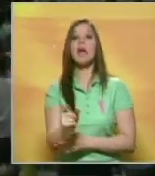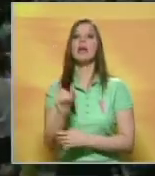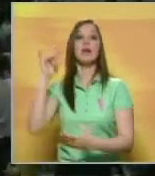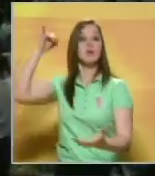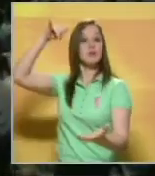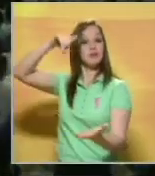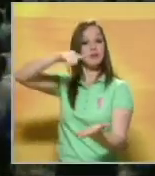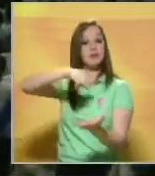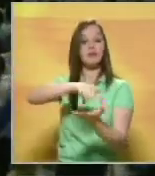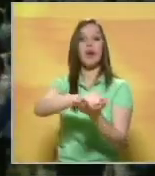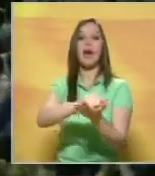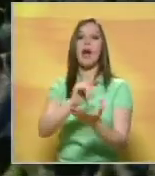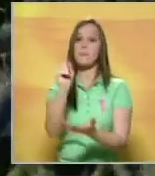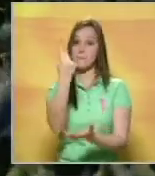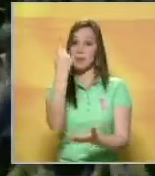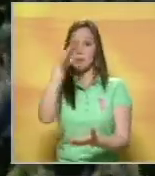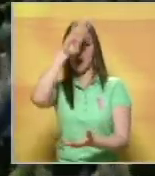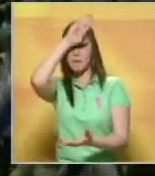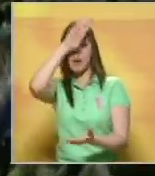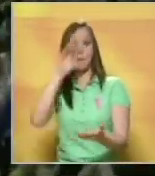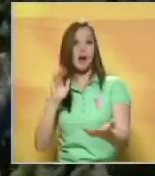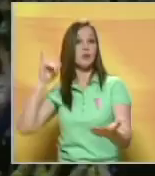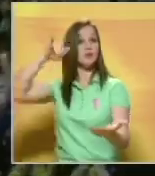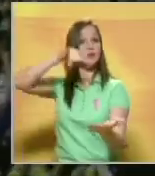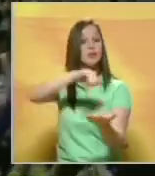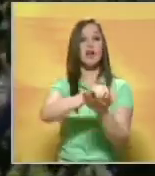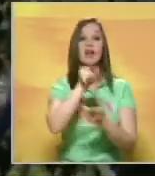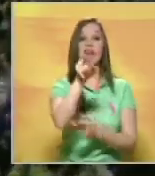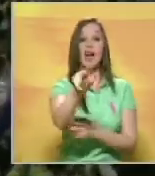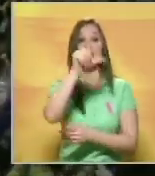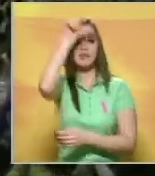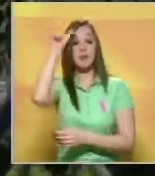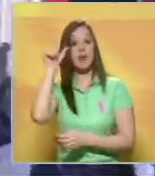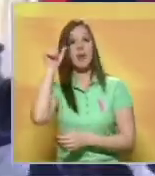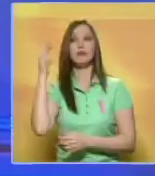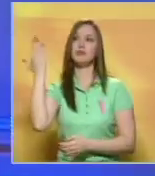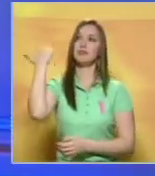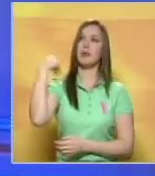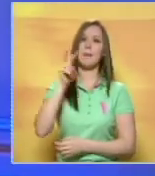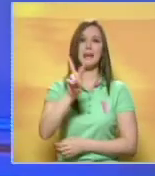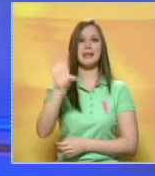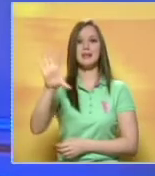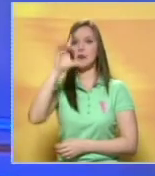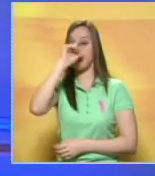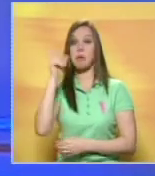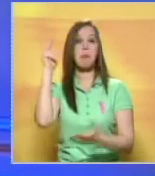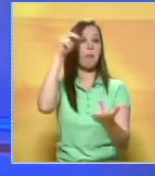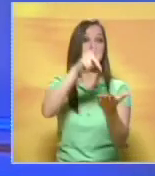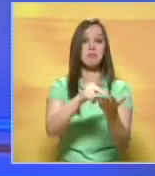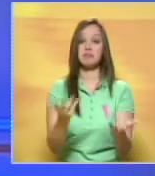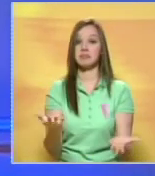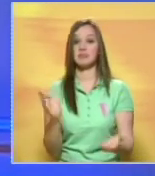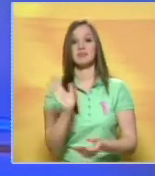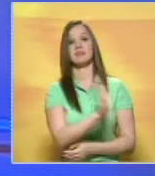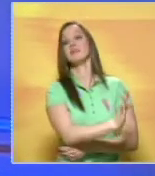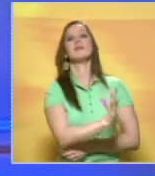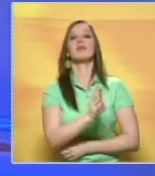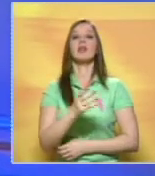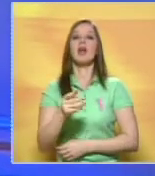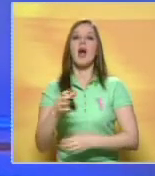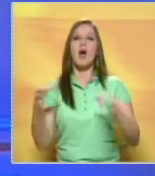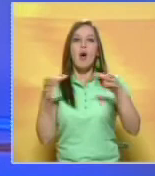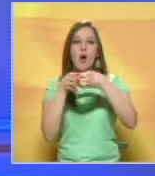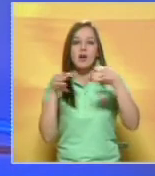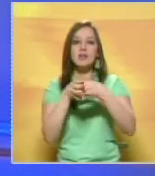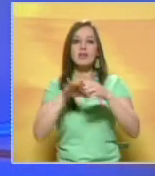viaje o el primer Papa que viaja a ese país en 25 años. Personal de la Organización Mundial de la Salud que